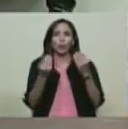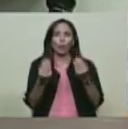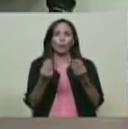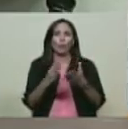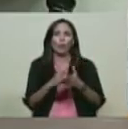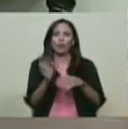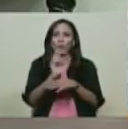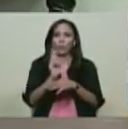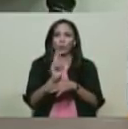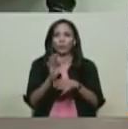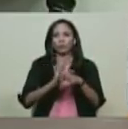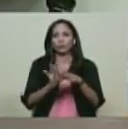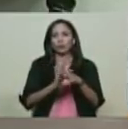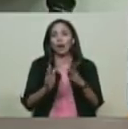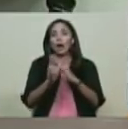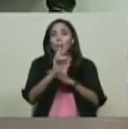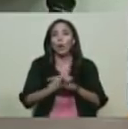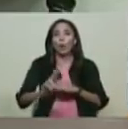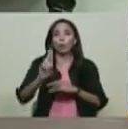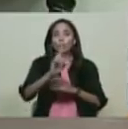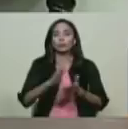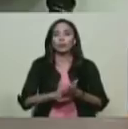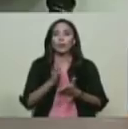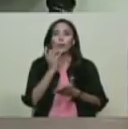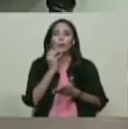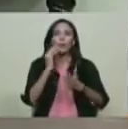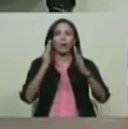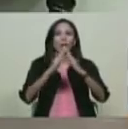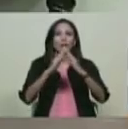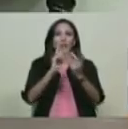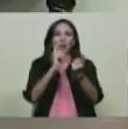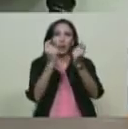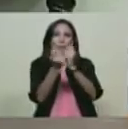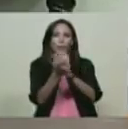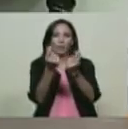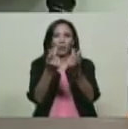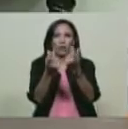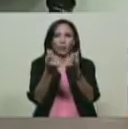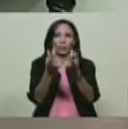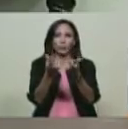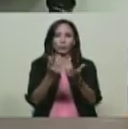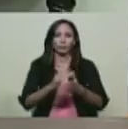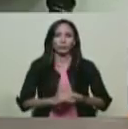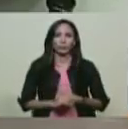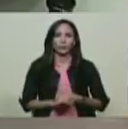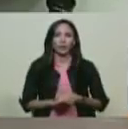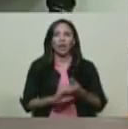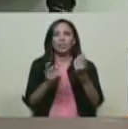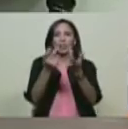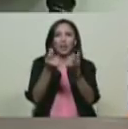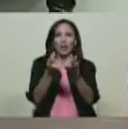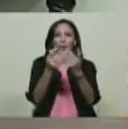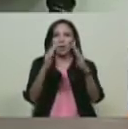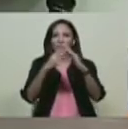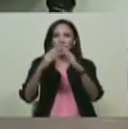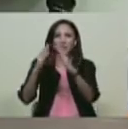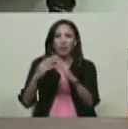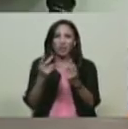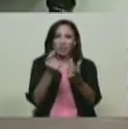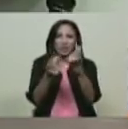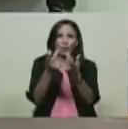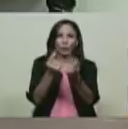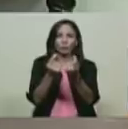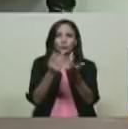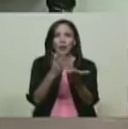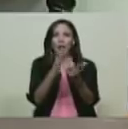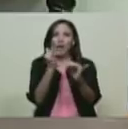activación y el uso de las casas de cambio virtuales, conocidas como los exchanges, las cuales